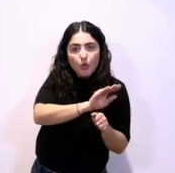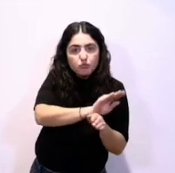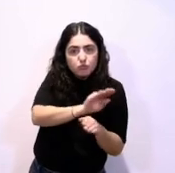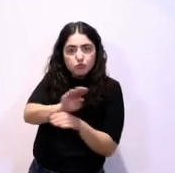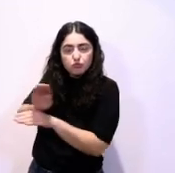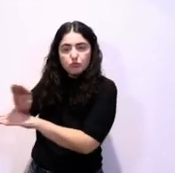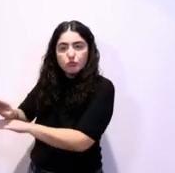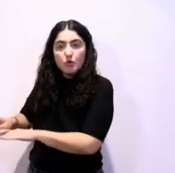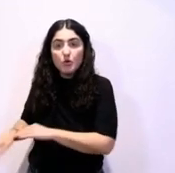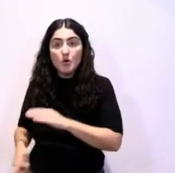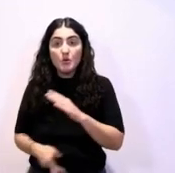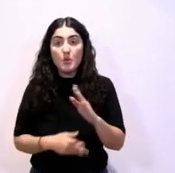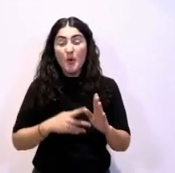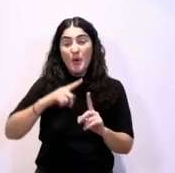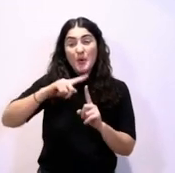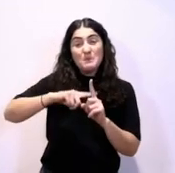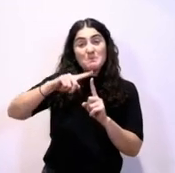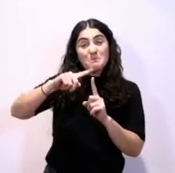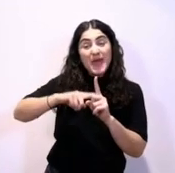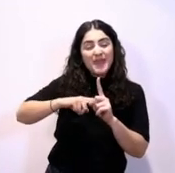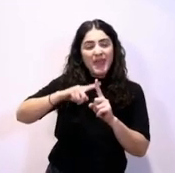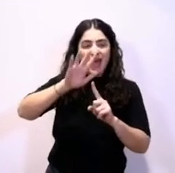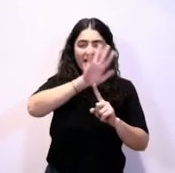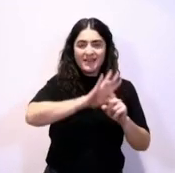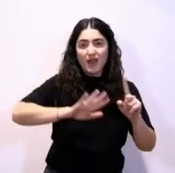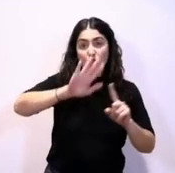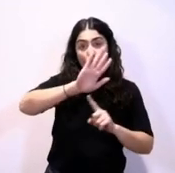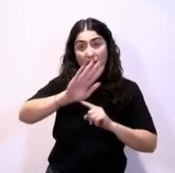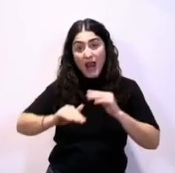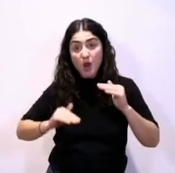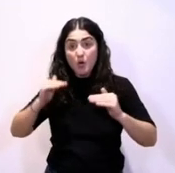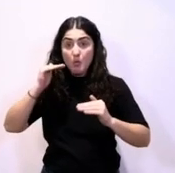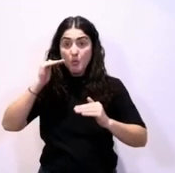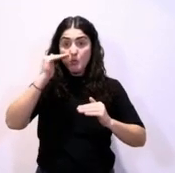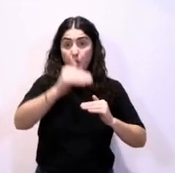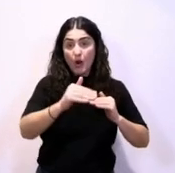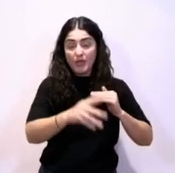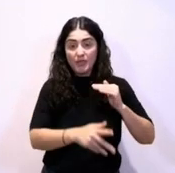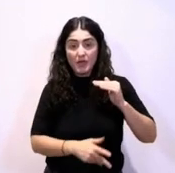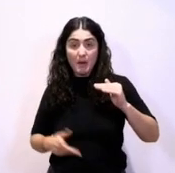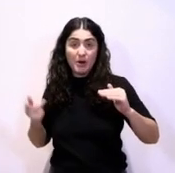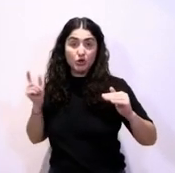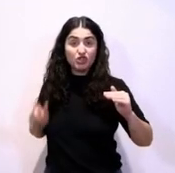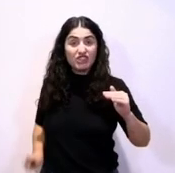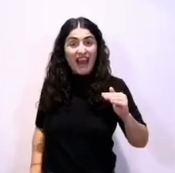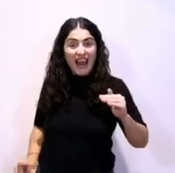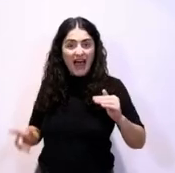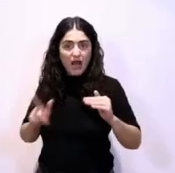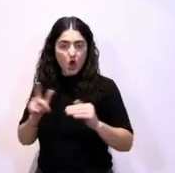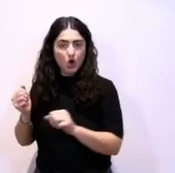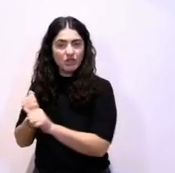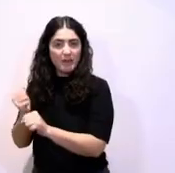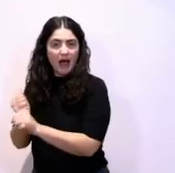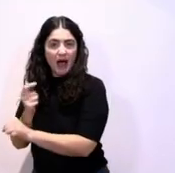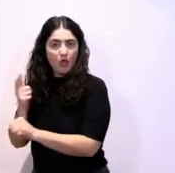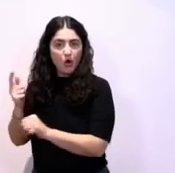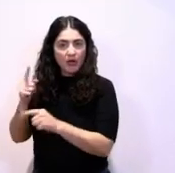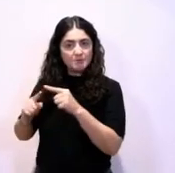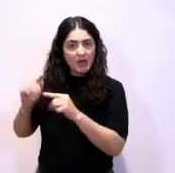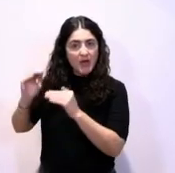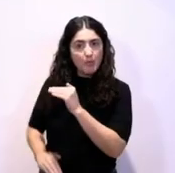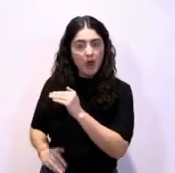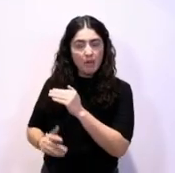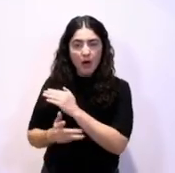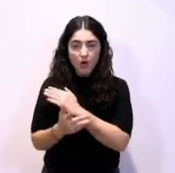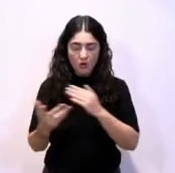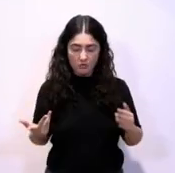per cápita de la media nacional y en salarios de trabajadores y trabajadoras está por debajo de la media nacional, pues algo está fallando en sus ayudas. ¿Han hecho